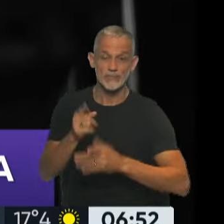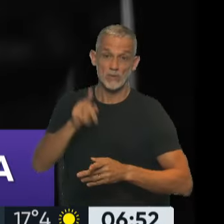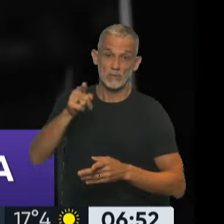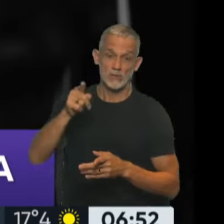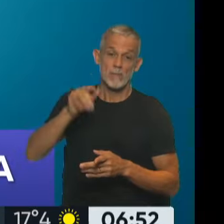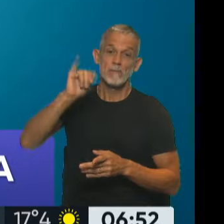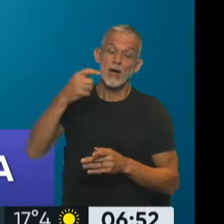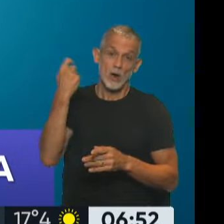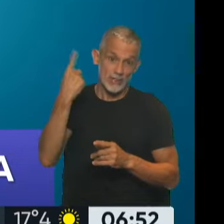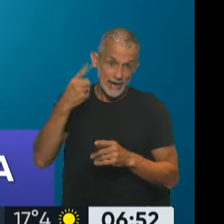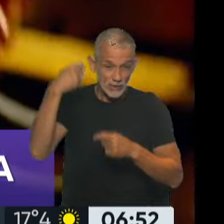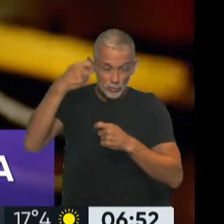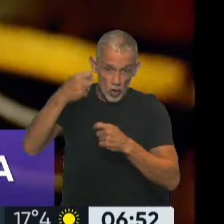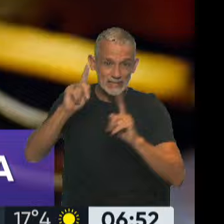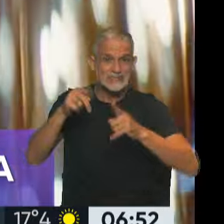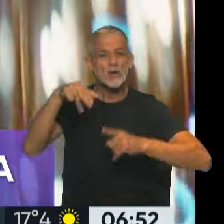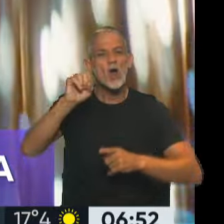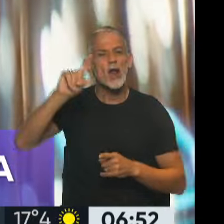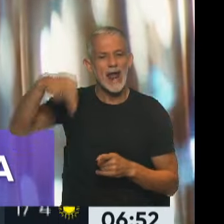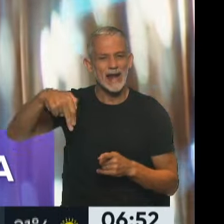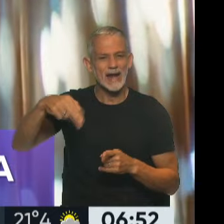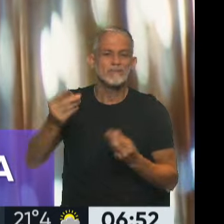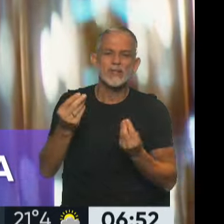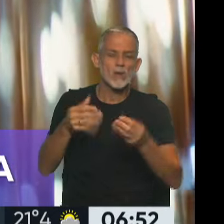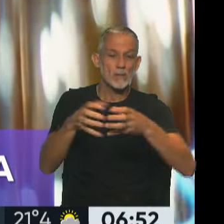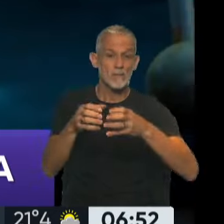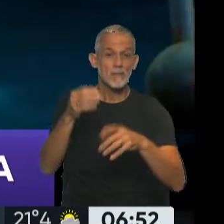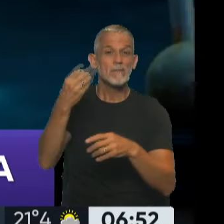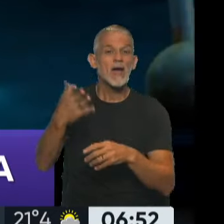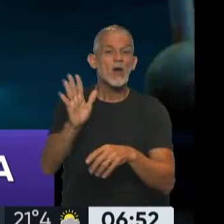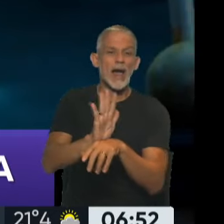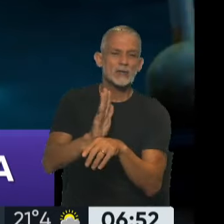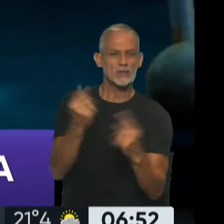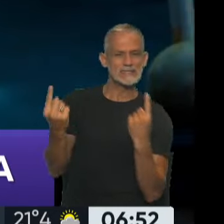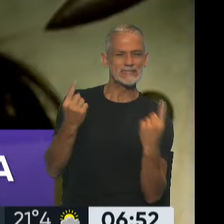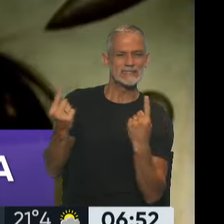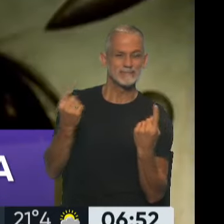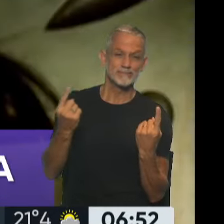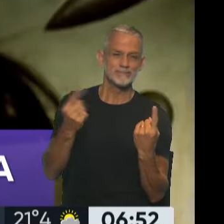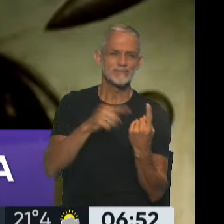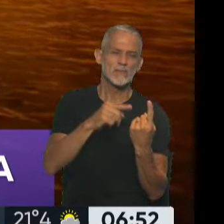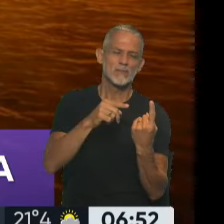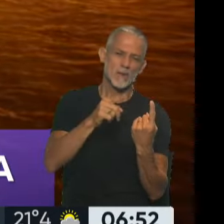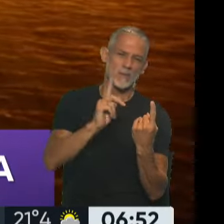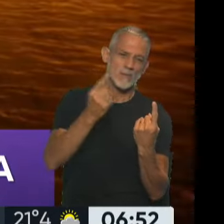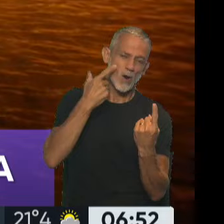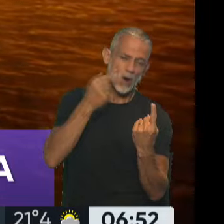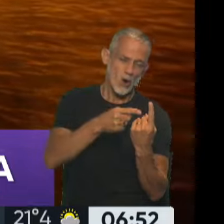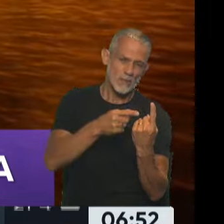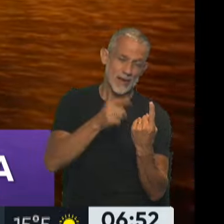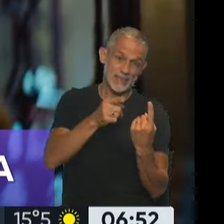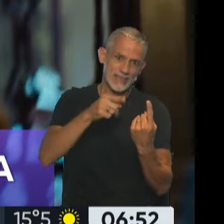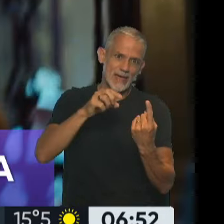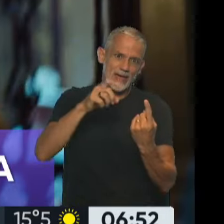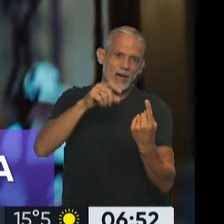premio a mejor director para Christopher Nolan. Y en el rubro mejor actor pelea su protagonista Cillian Murphy, el que interpretó precisamente